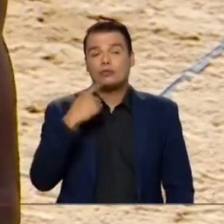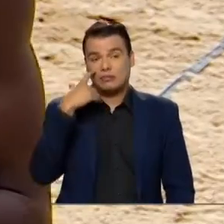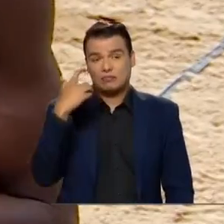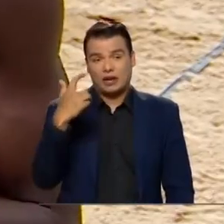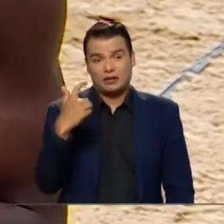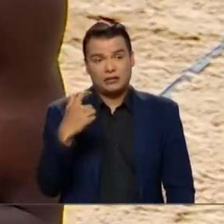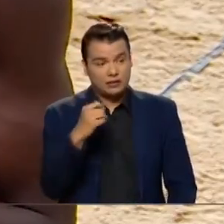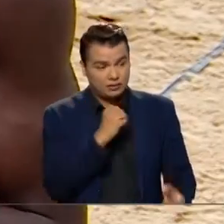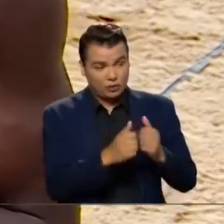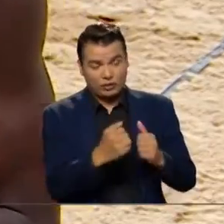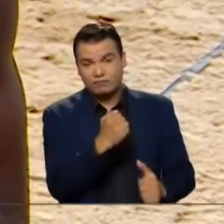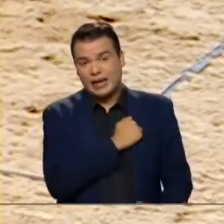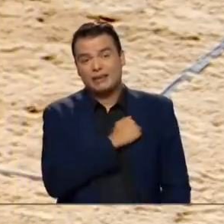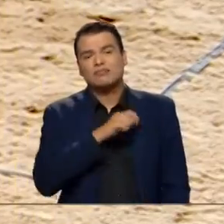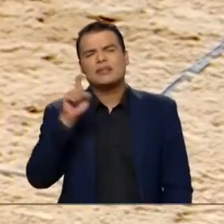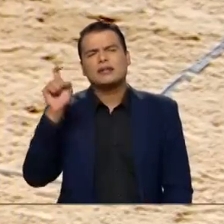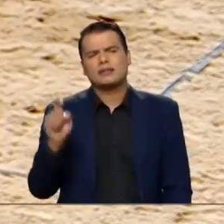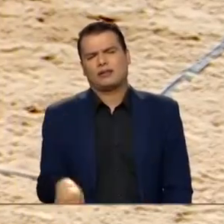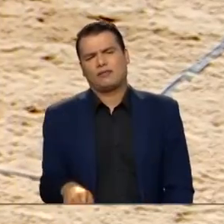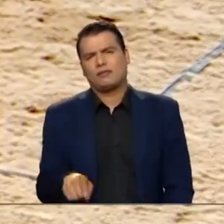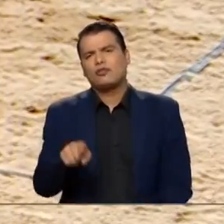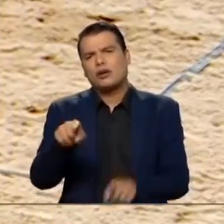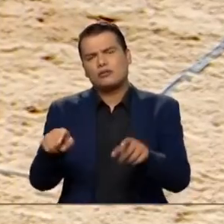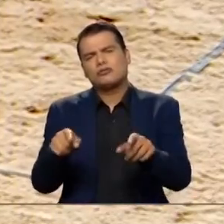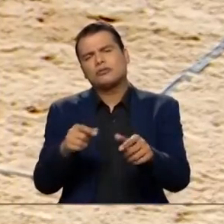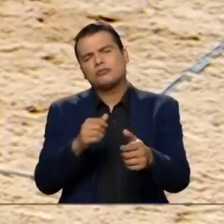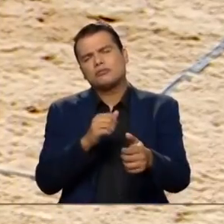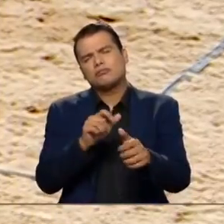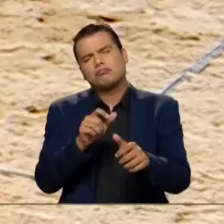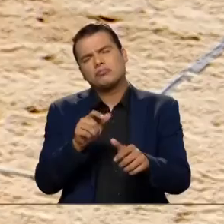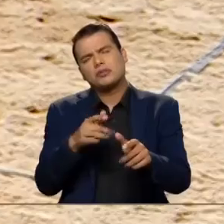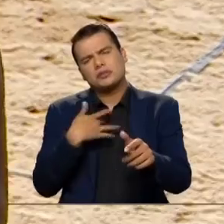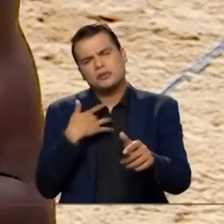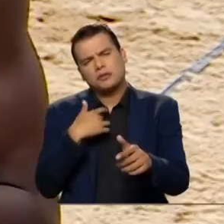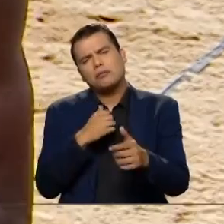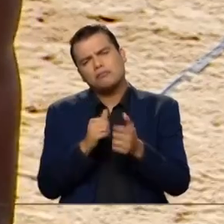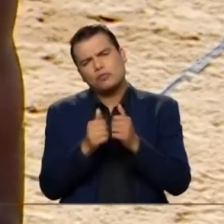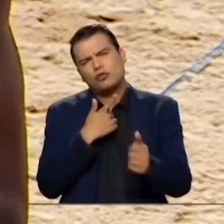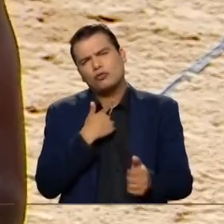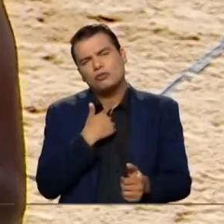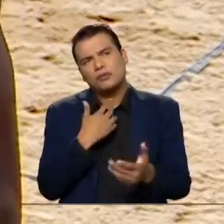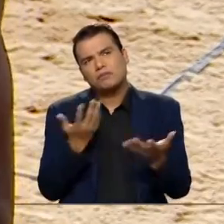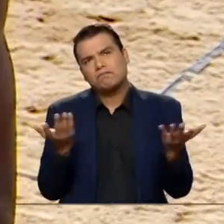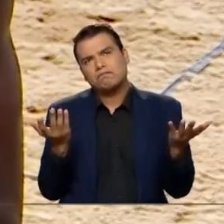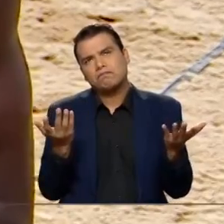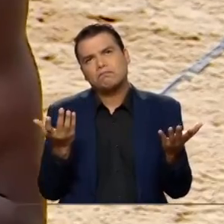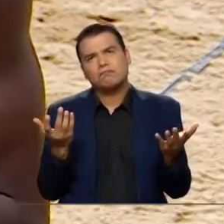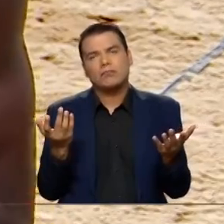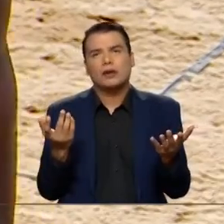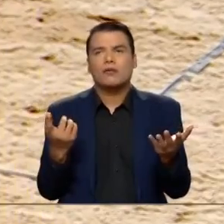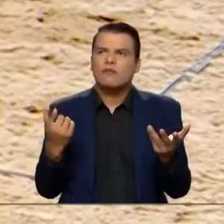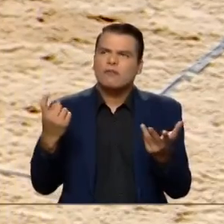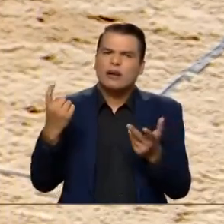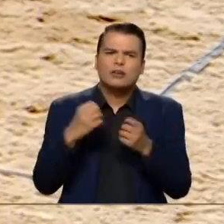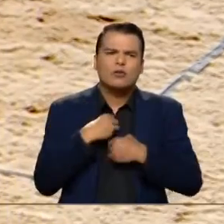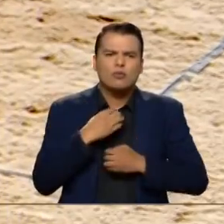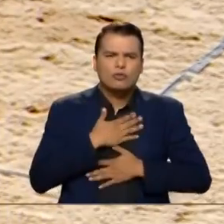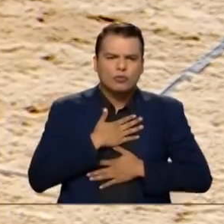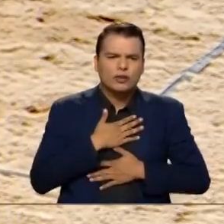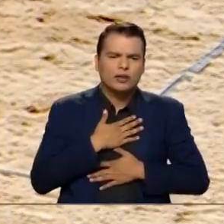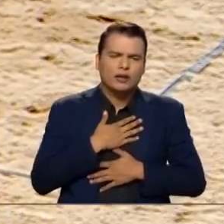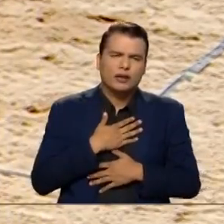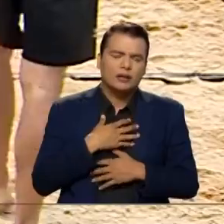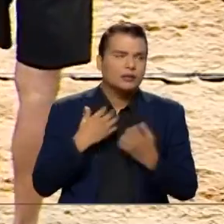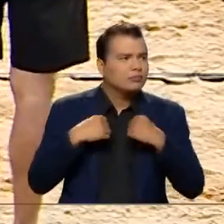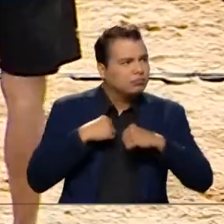como tal, porque hay jugadores que les gusta el deporte, pero como no tienen esa oportunidad no salen a representar a su país o a su